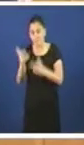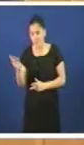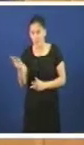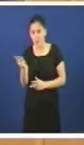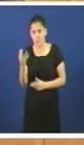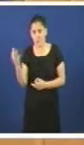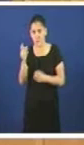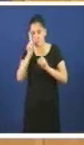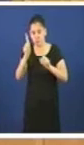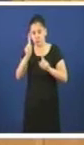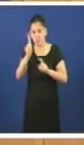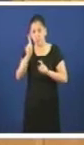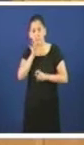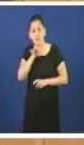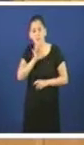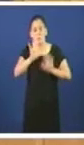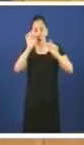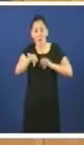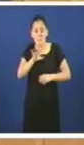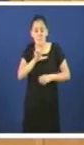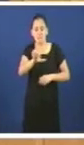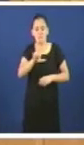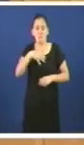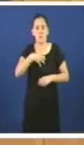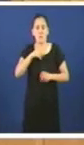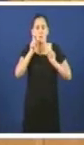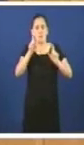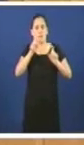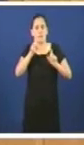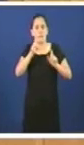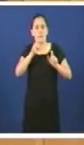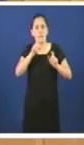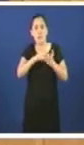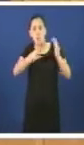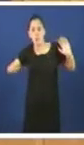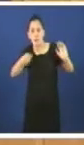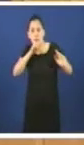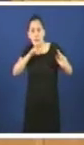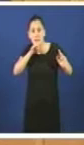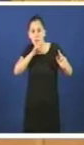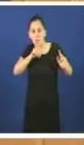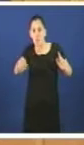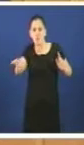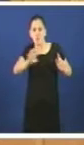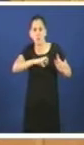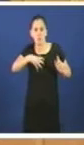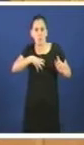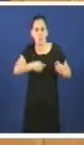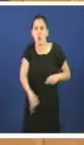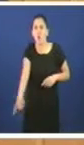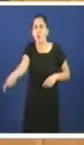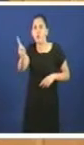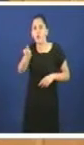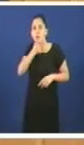país no se pueden impartir tecnología si se puede impartir tecnología o technology tecnología no